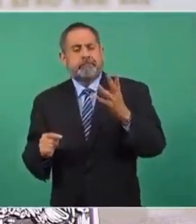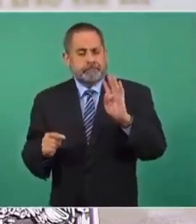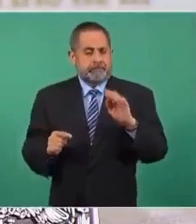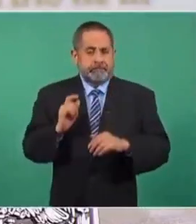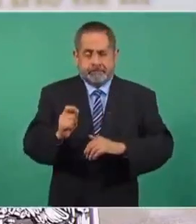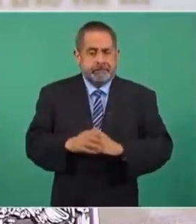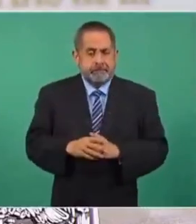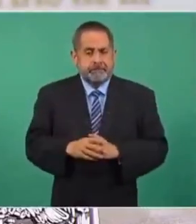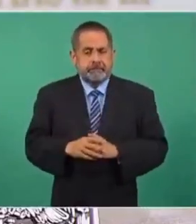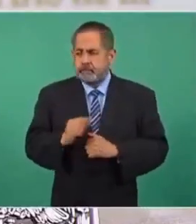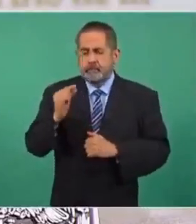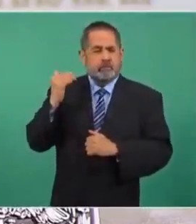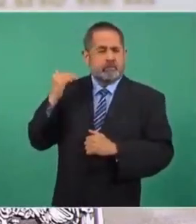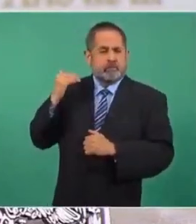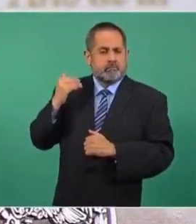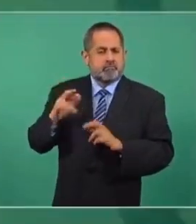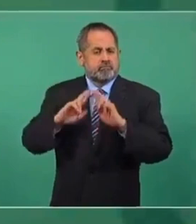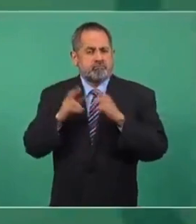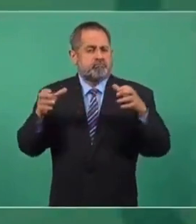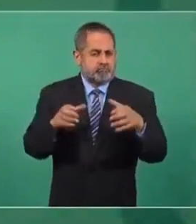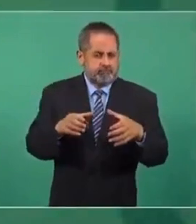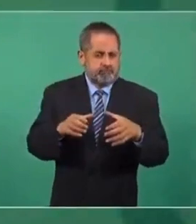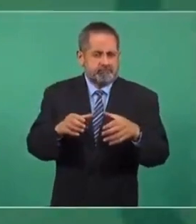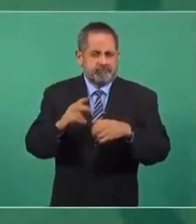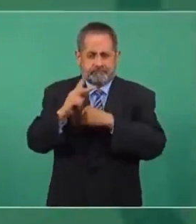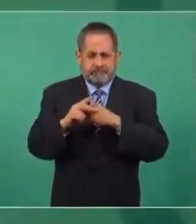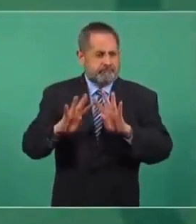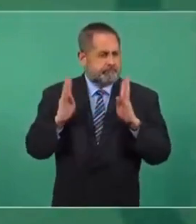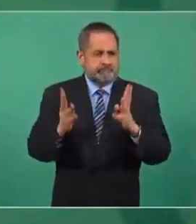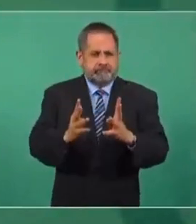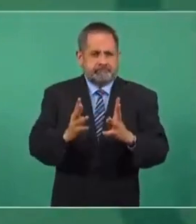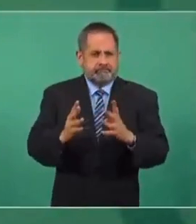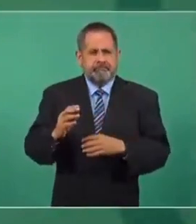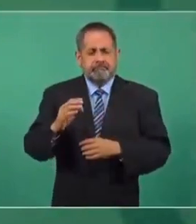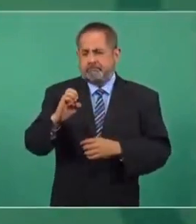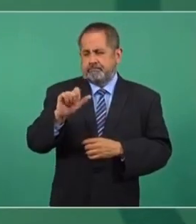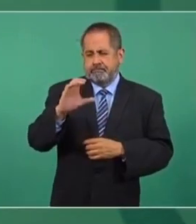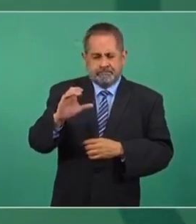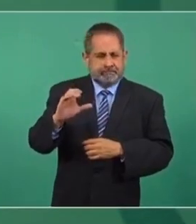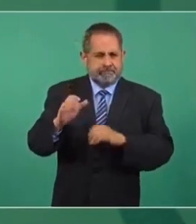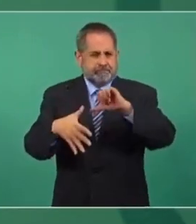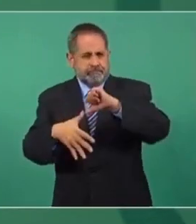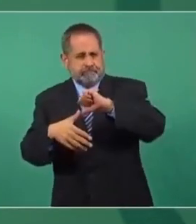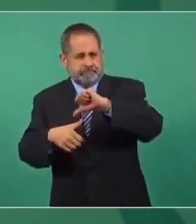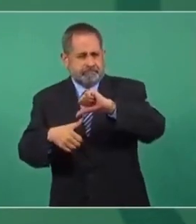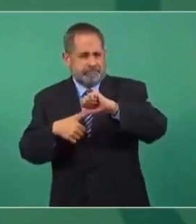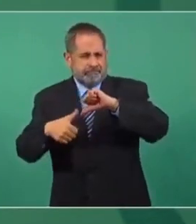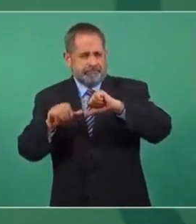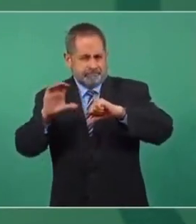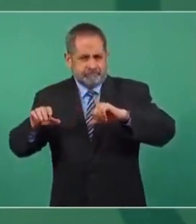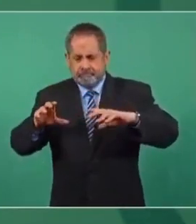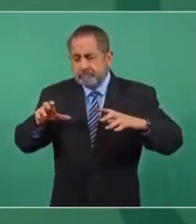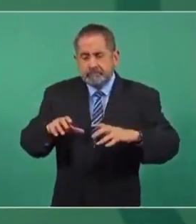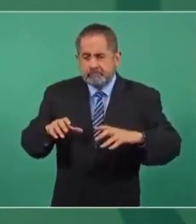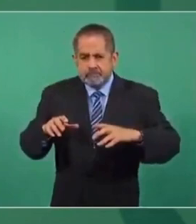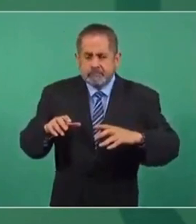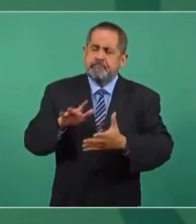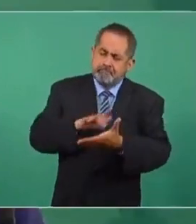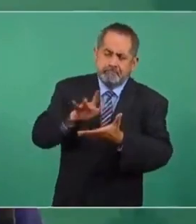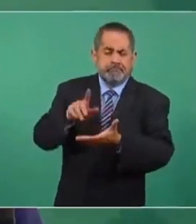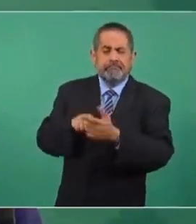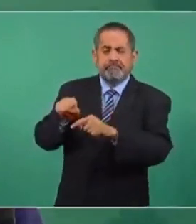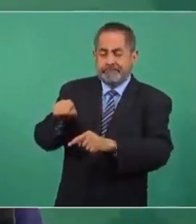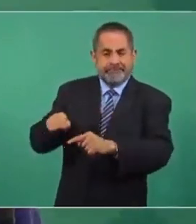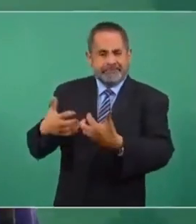que se llevó a cabo la reunión de países de América Latina y el Caribe, llegamos al acuerdo de apoyar a quienes